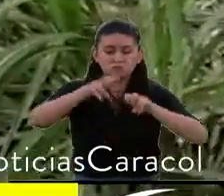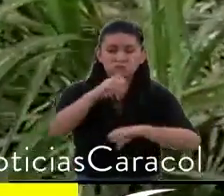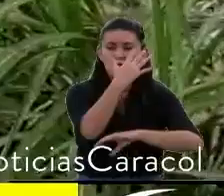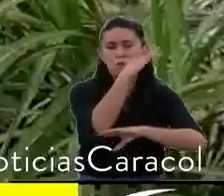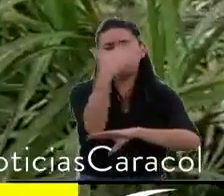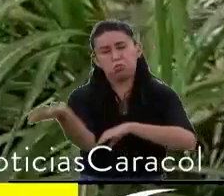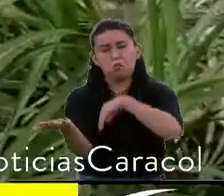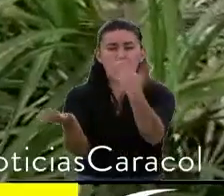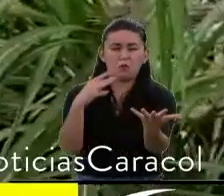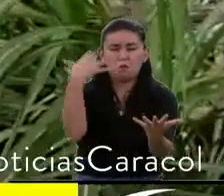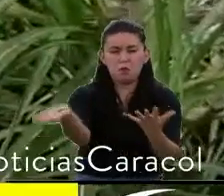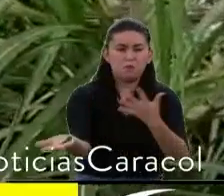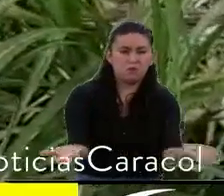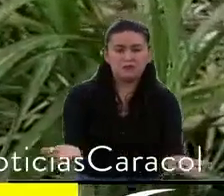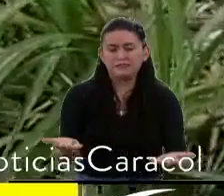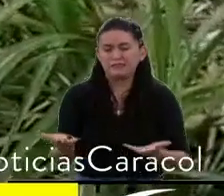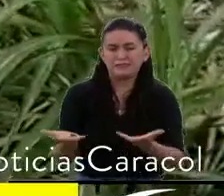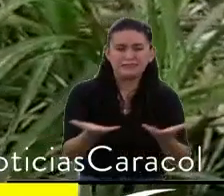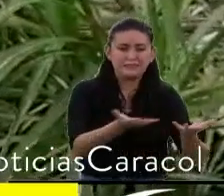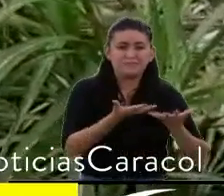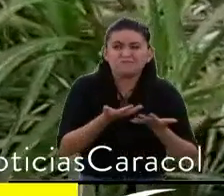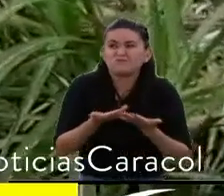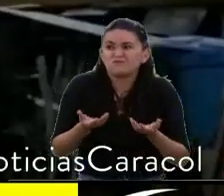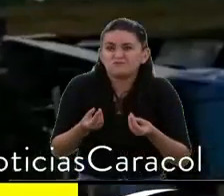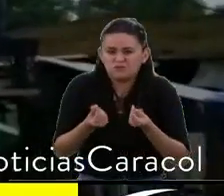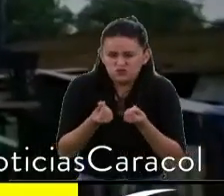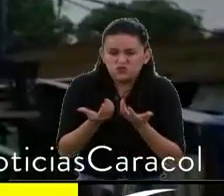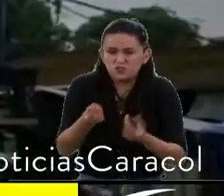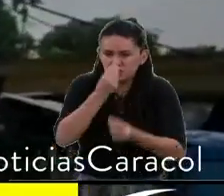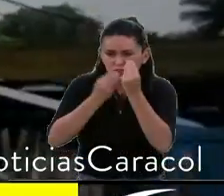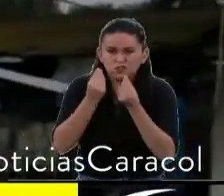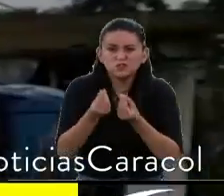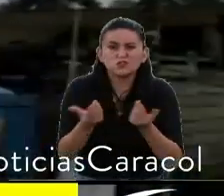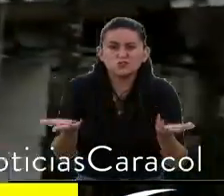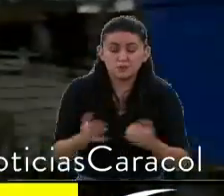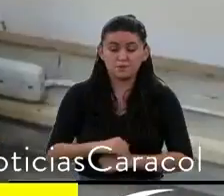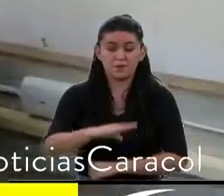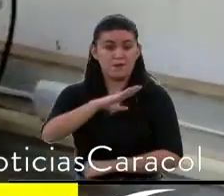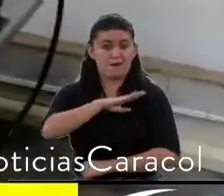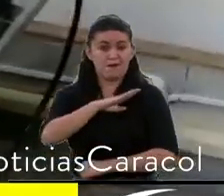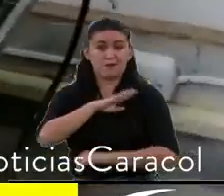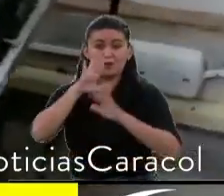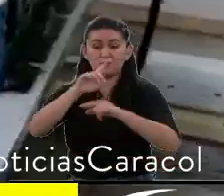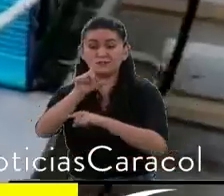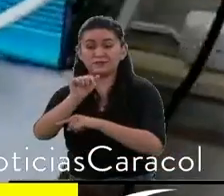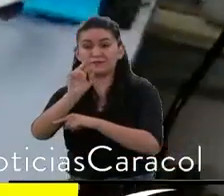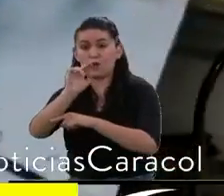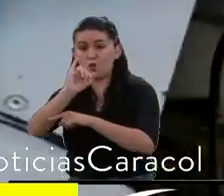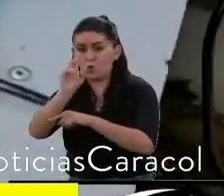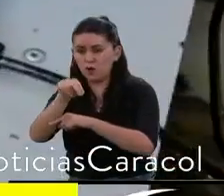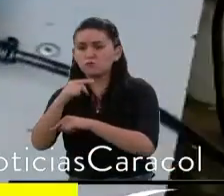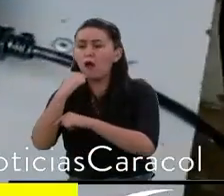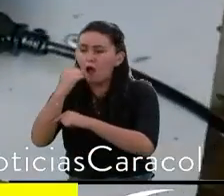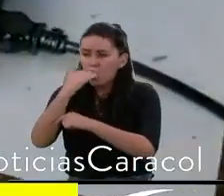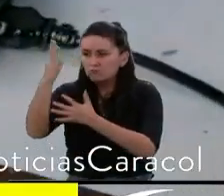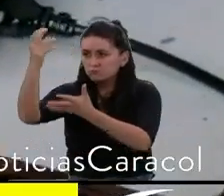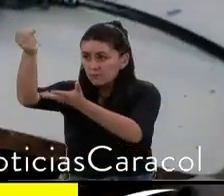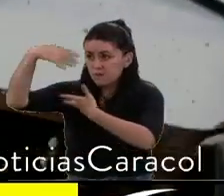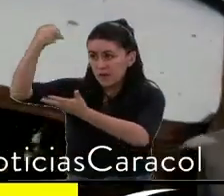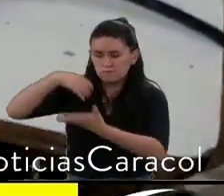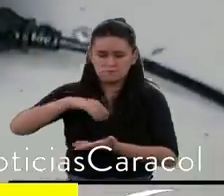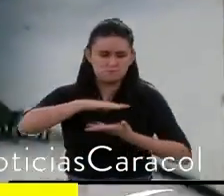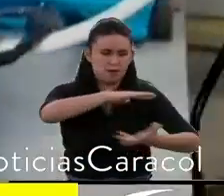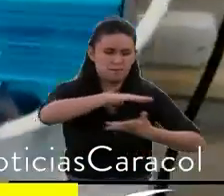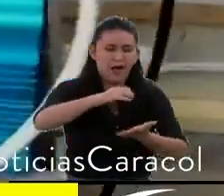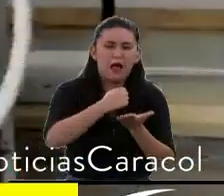tienen pues ellos de dónde subsistir. Y aunque la Alcaldía del Litoral del San Juan gestiona la entrega de las primeras ayudas,